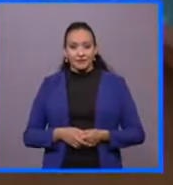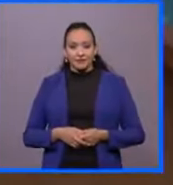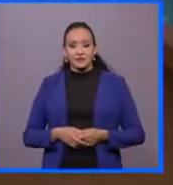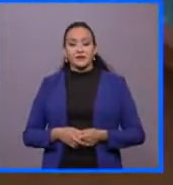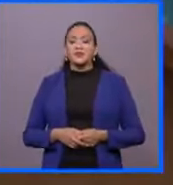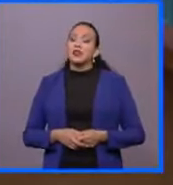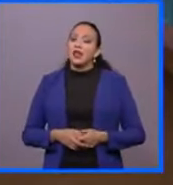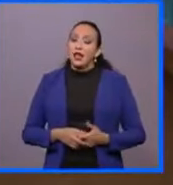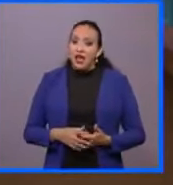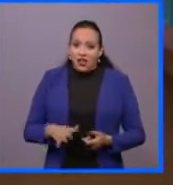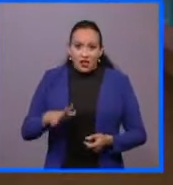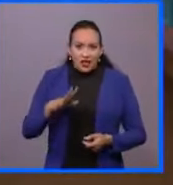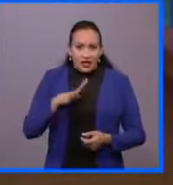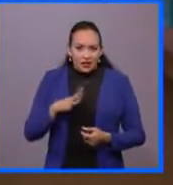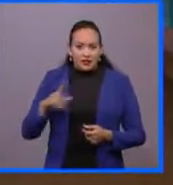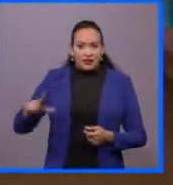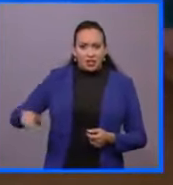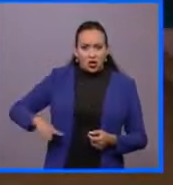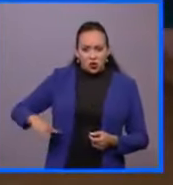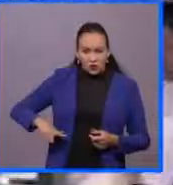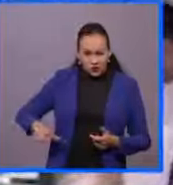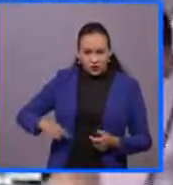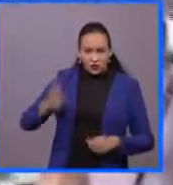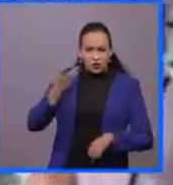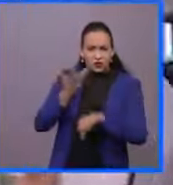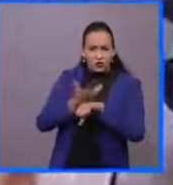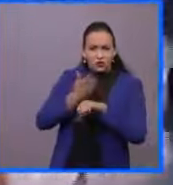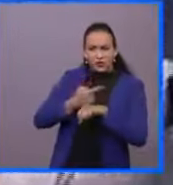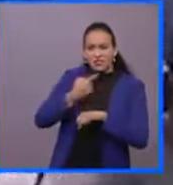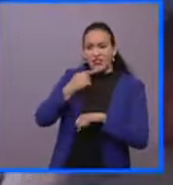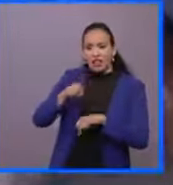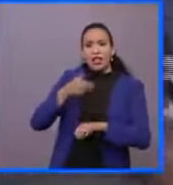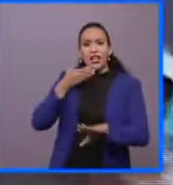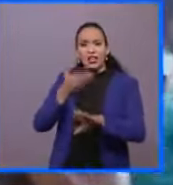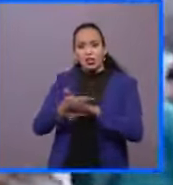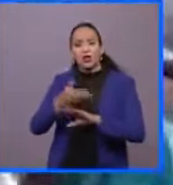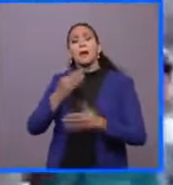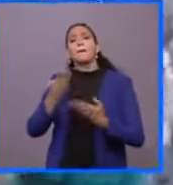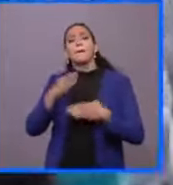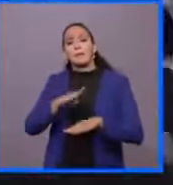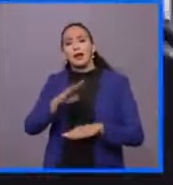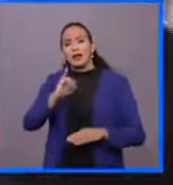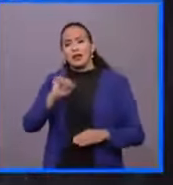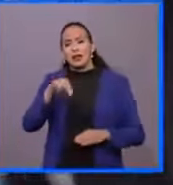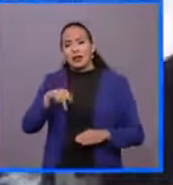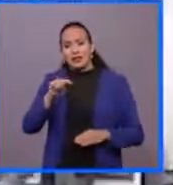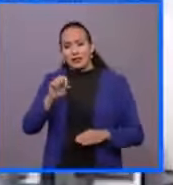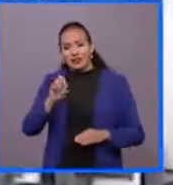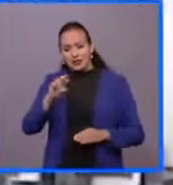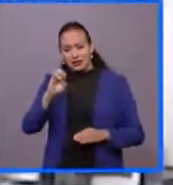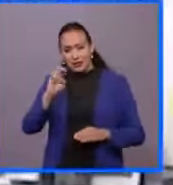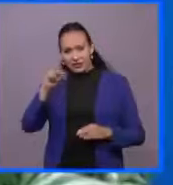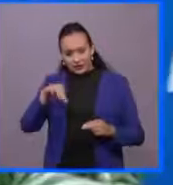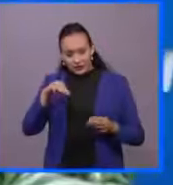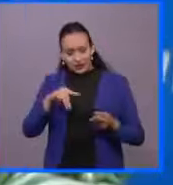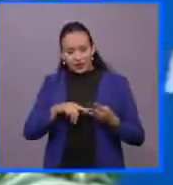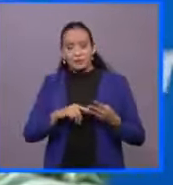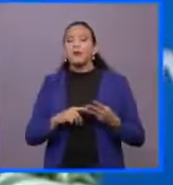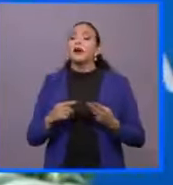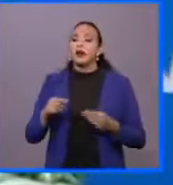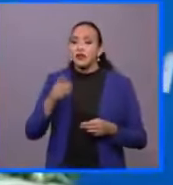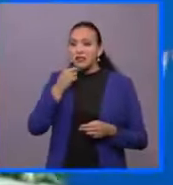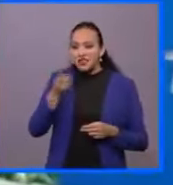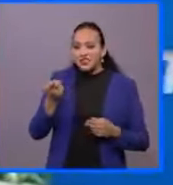Y previo a las acusaciones del gobierno estadounidense a los bancos Intercam, Cibanco y a Vector, la casa de bolsa,